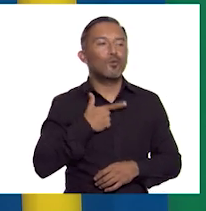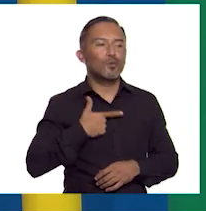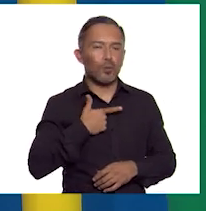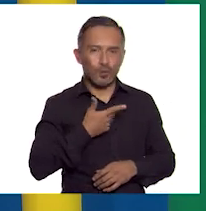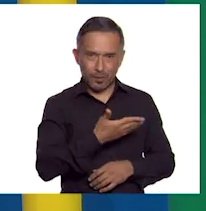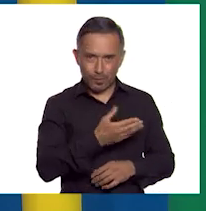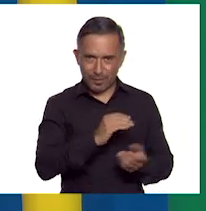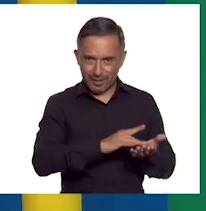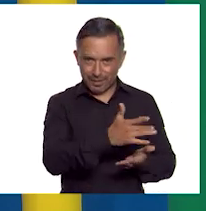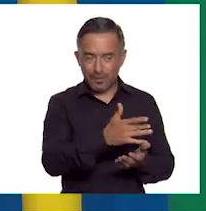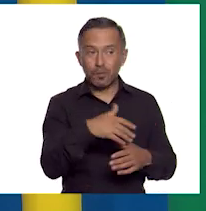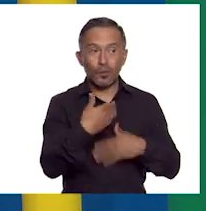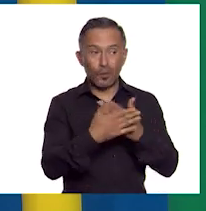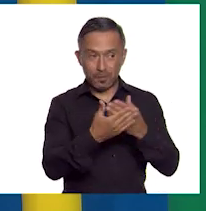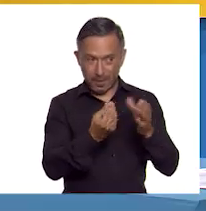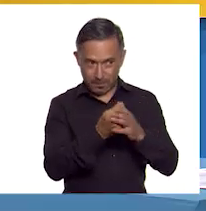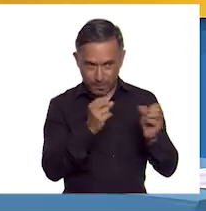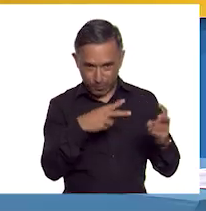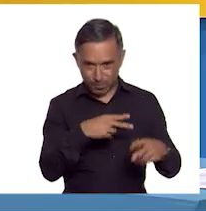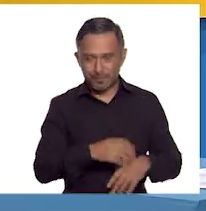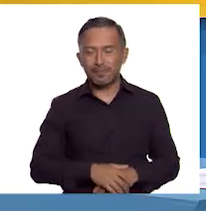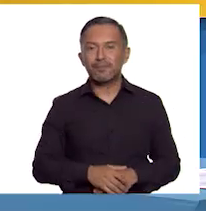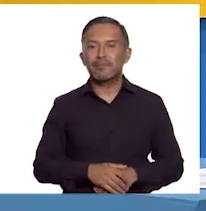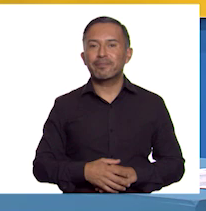gracias. Nos vemos en la siguiente sesión. Adelante.